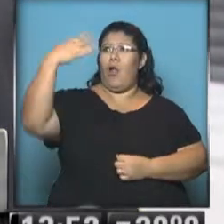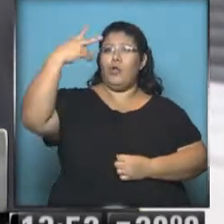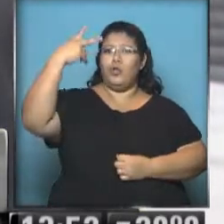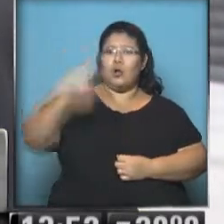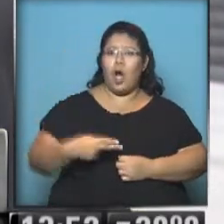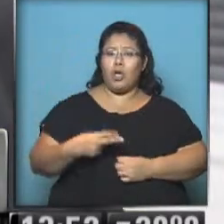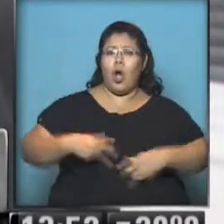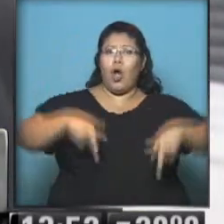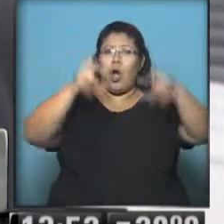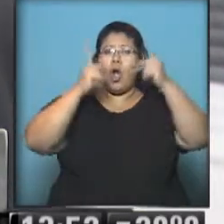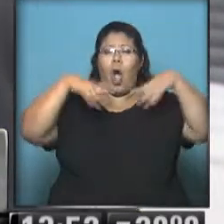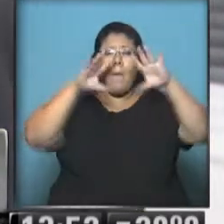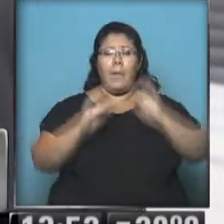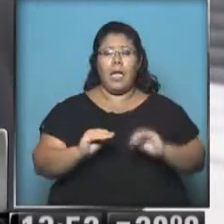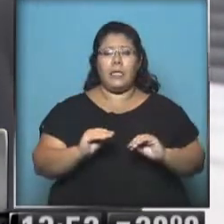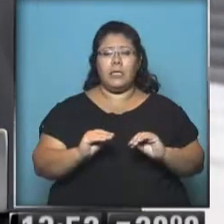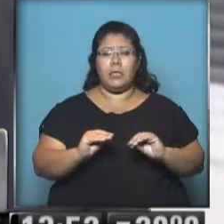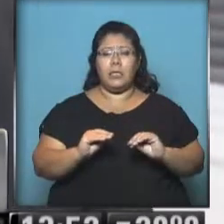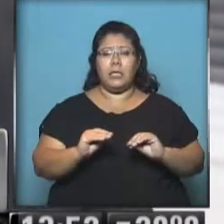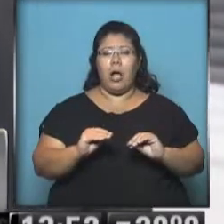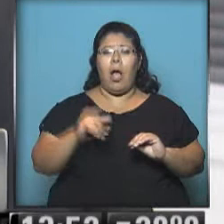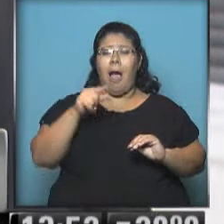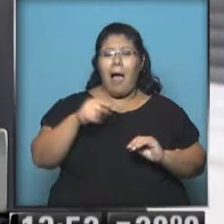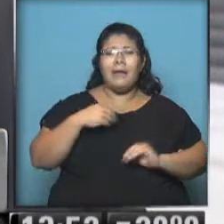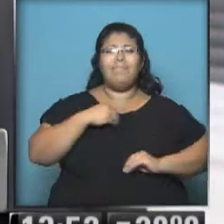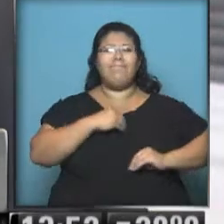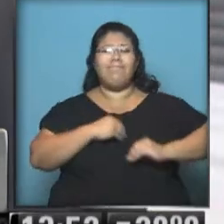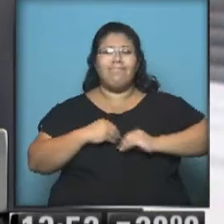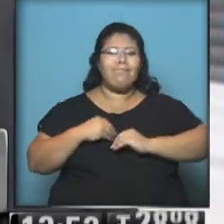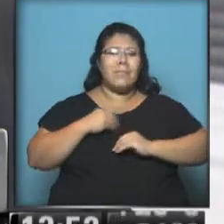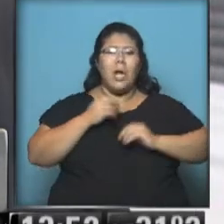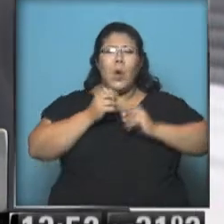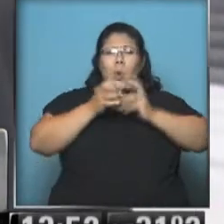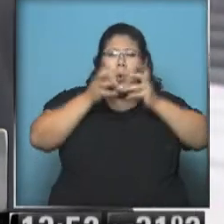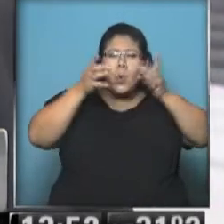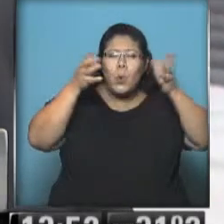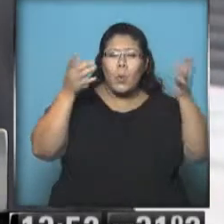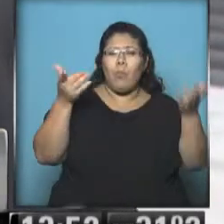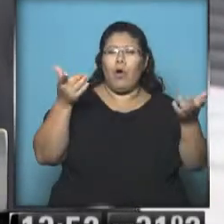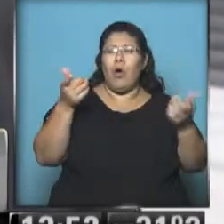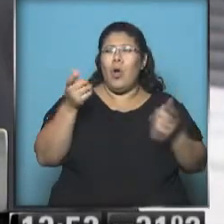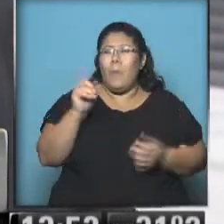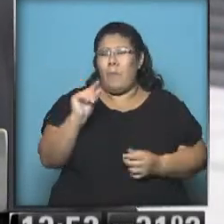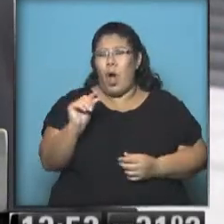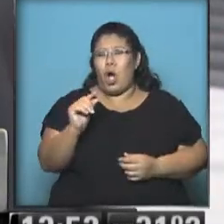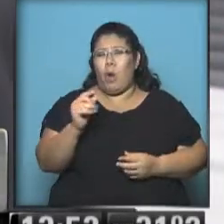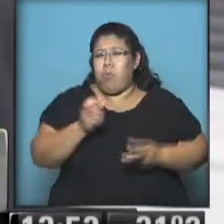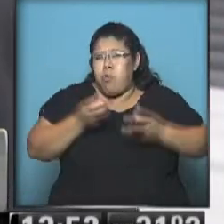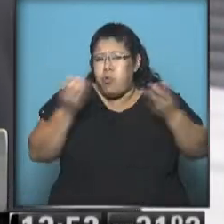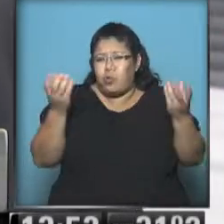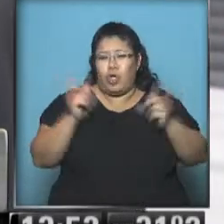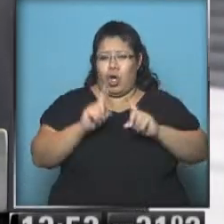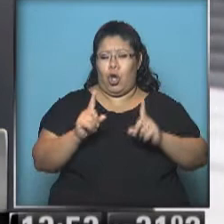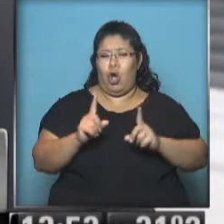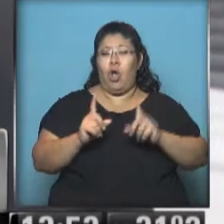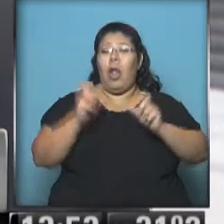edificio. Estamos sin luz, estamos... Y se empezó a sentir algún humo, pero la verdad es que poco. Y la gente empezó a salir a